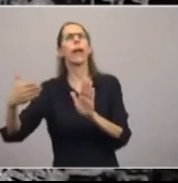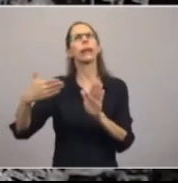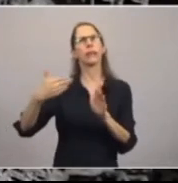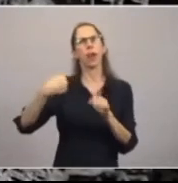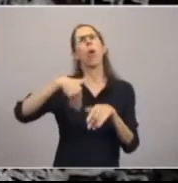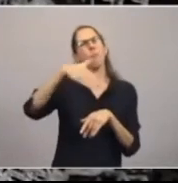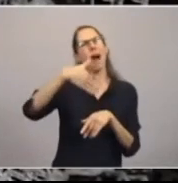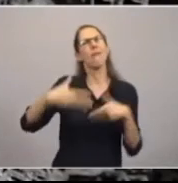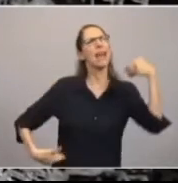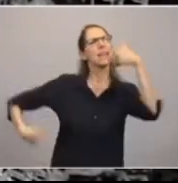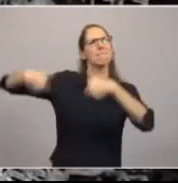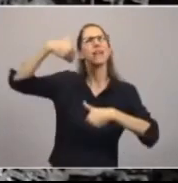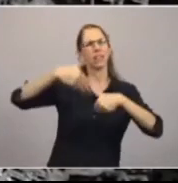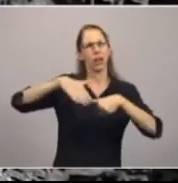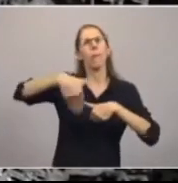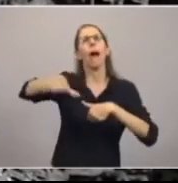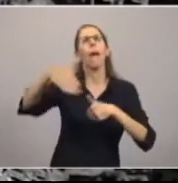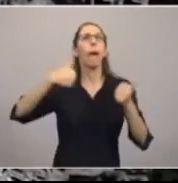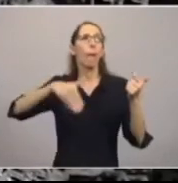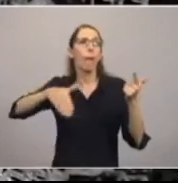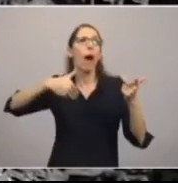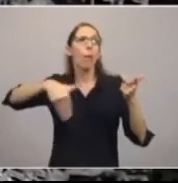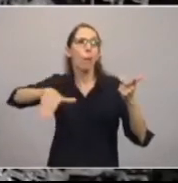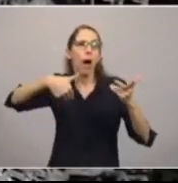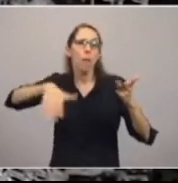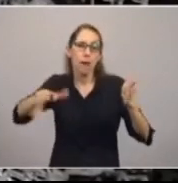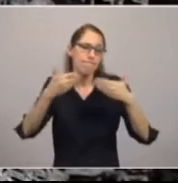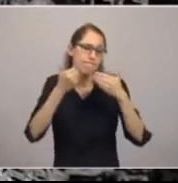túnel. Siempre estos planes, porque